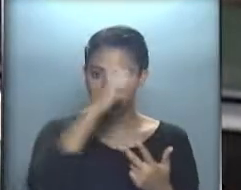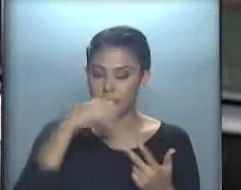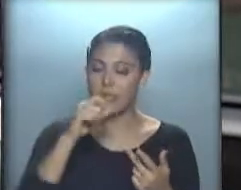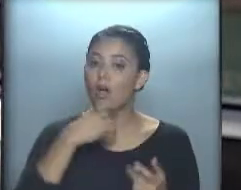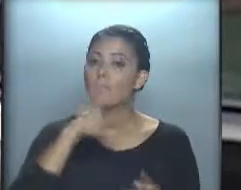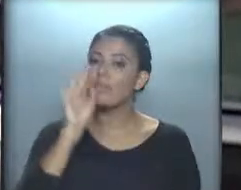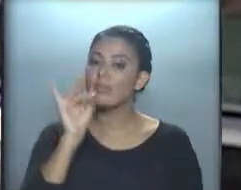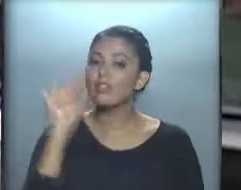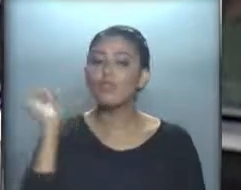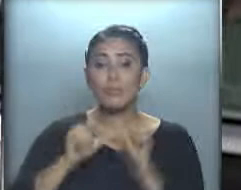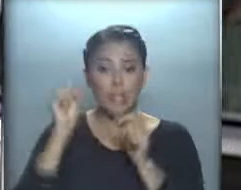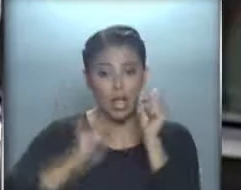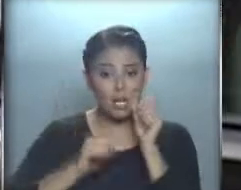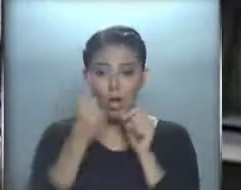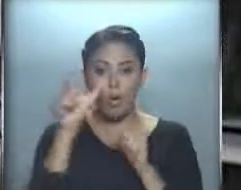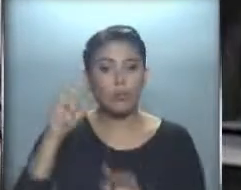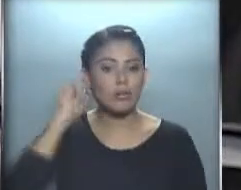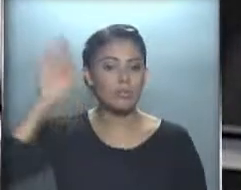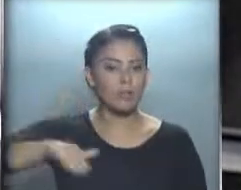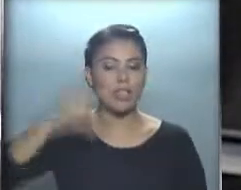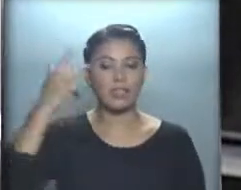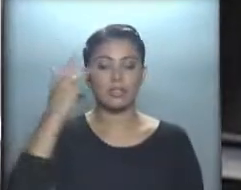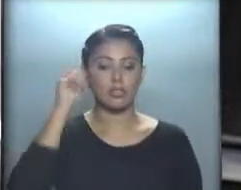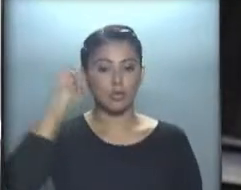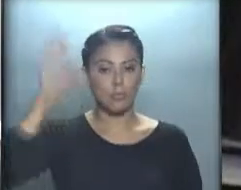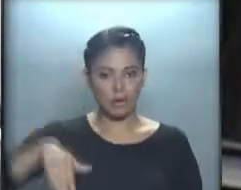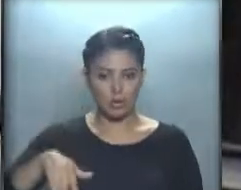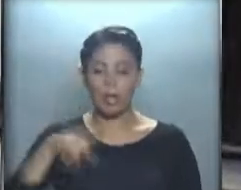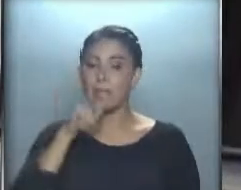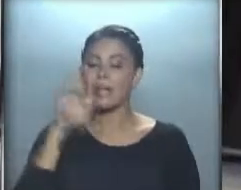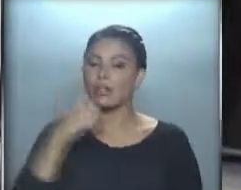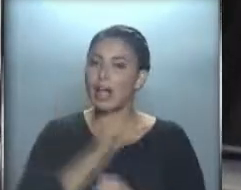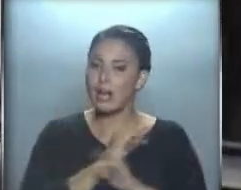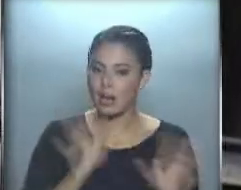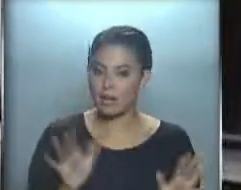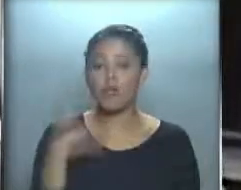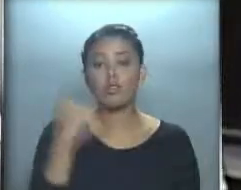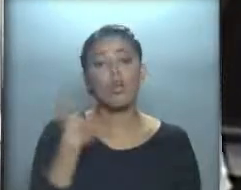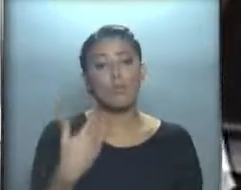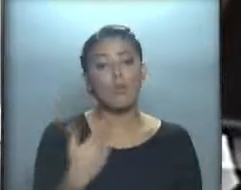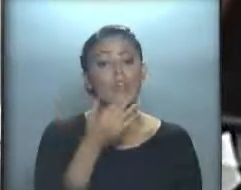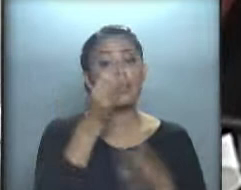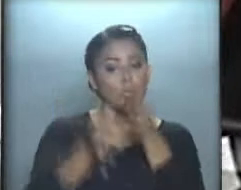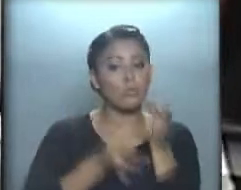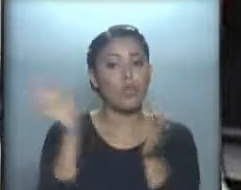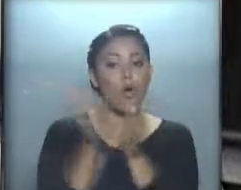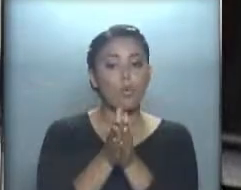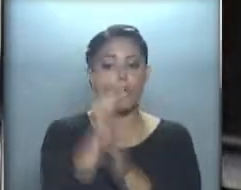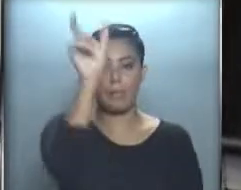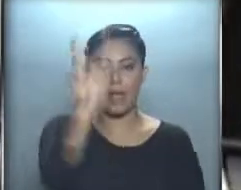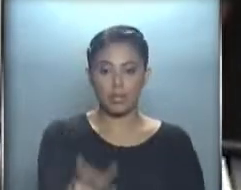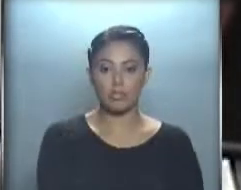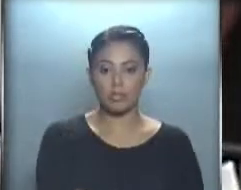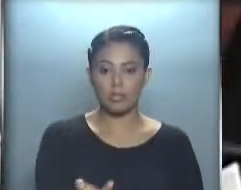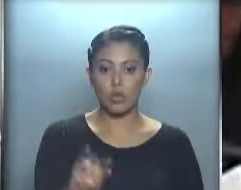entre todos los heridos había un menor de 18 años que aparentemente está grave nosotros pudimos hablar con una de las personas